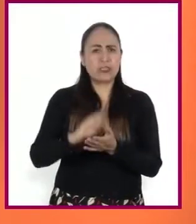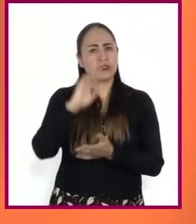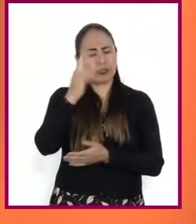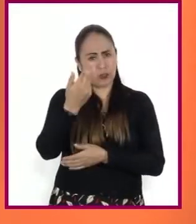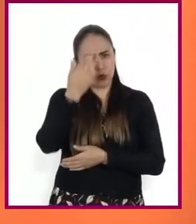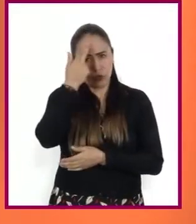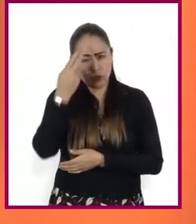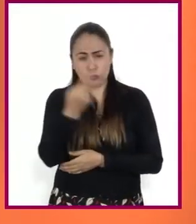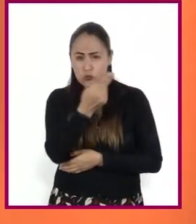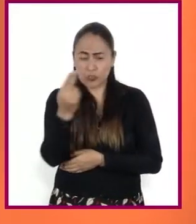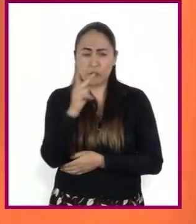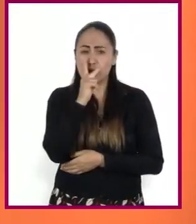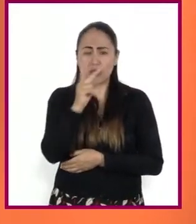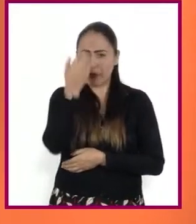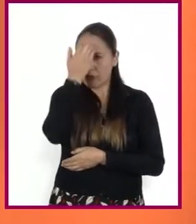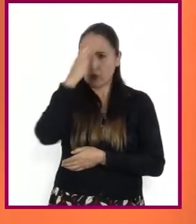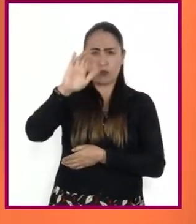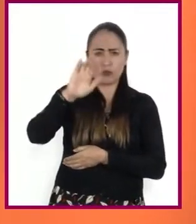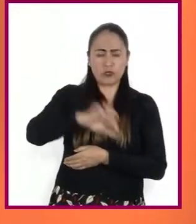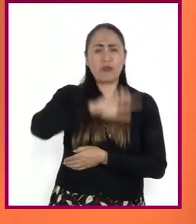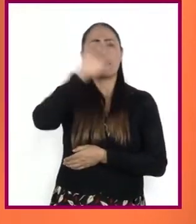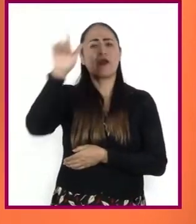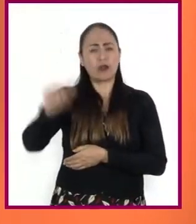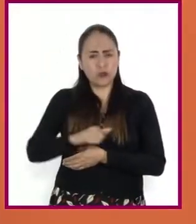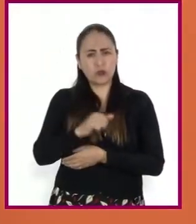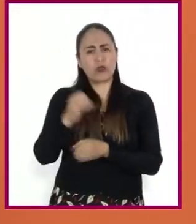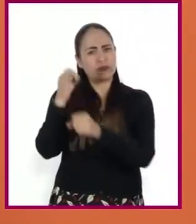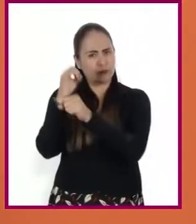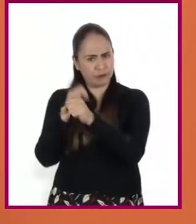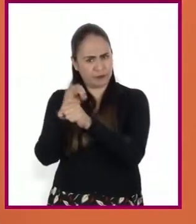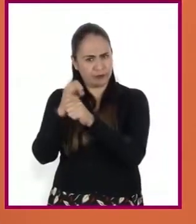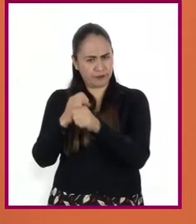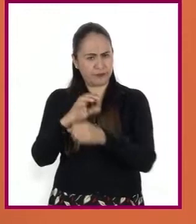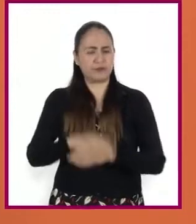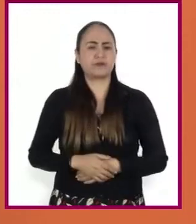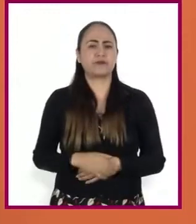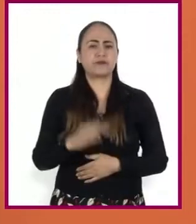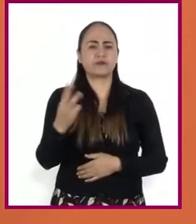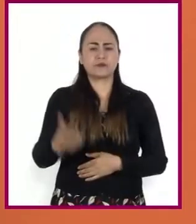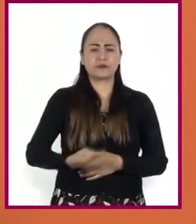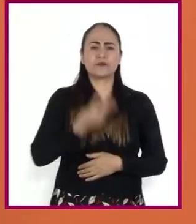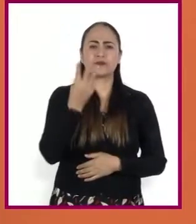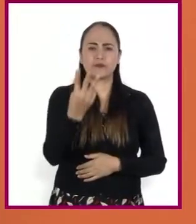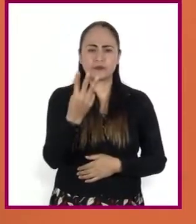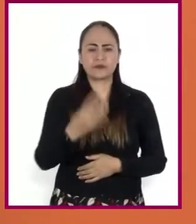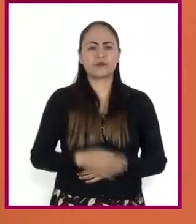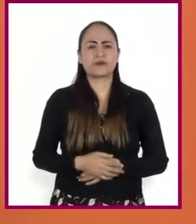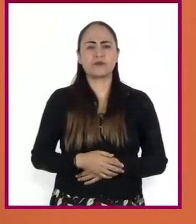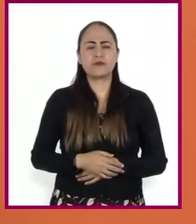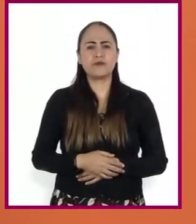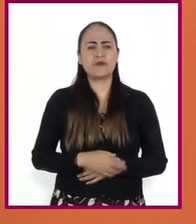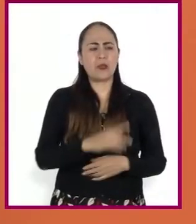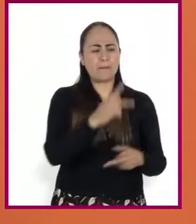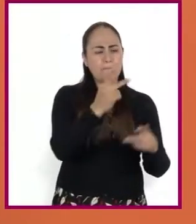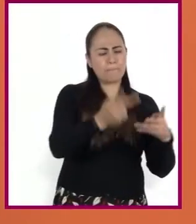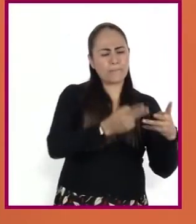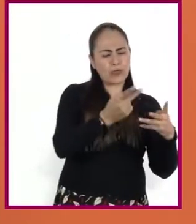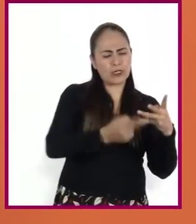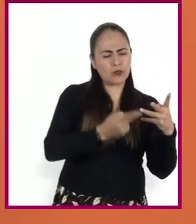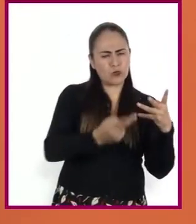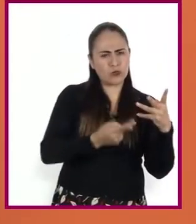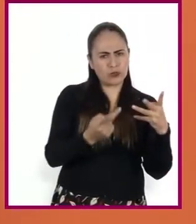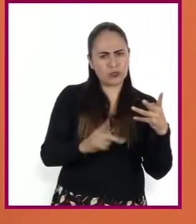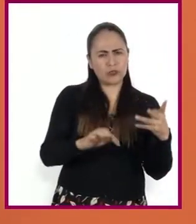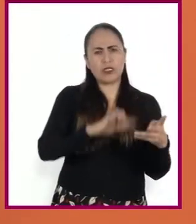palabras que no conozcan para que puedan investigar. 3. Van a contestar unas breves preguntas que se les presentarán